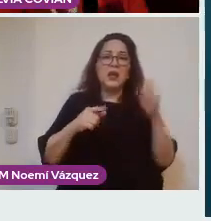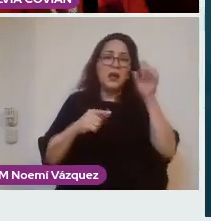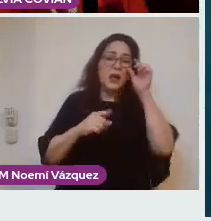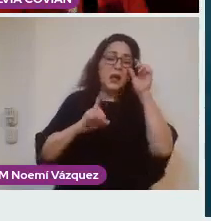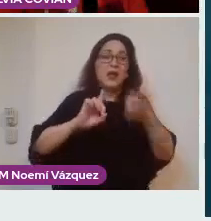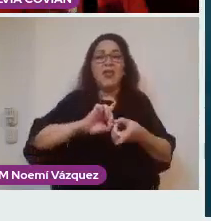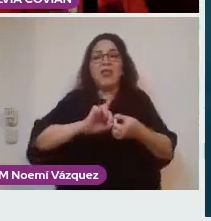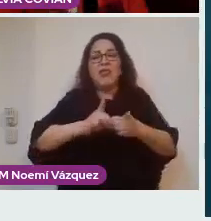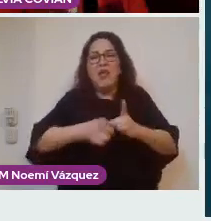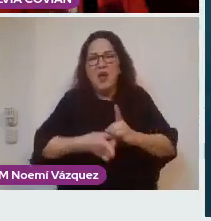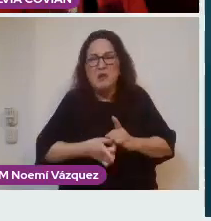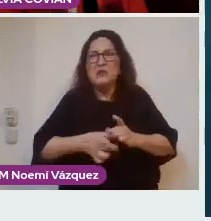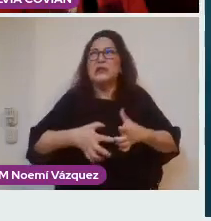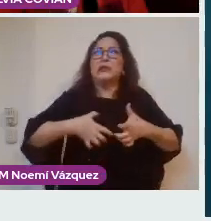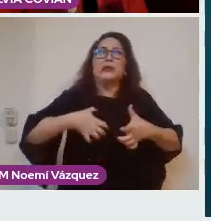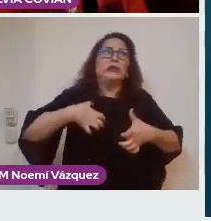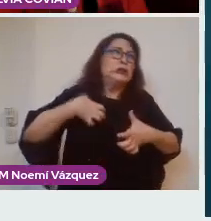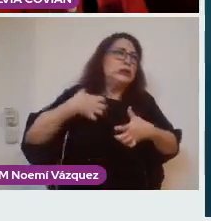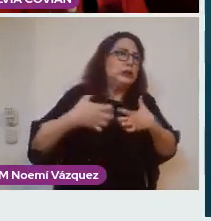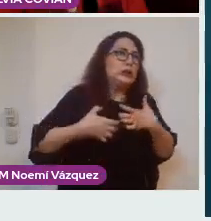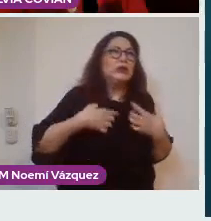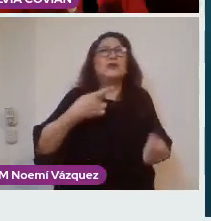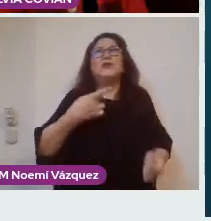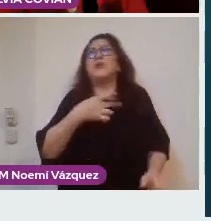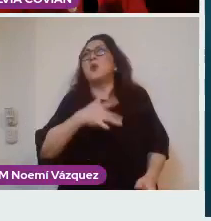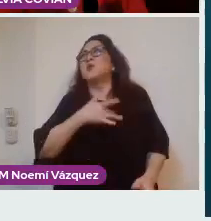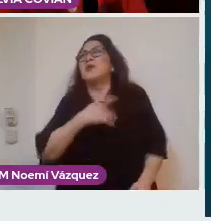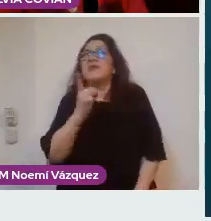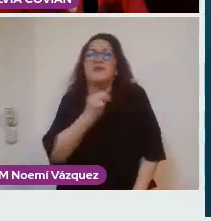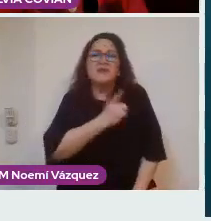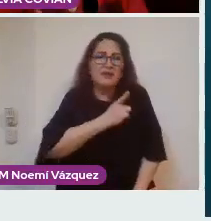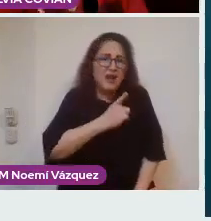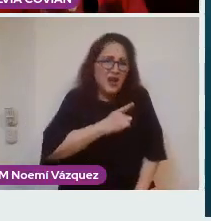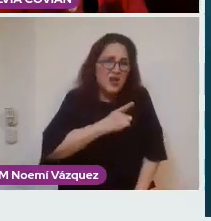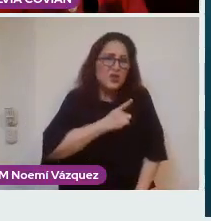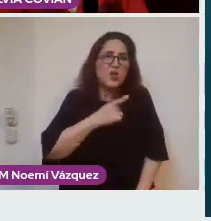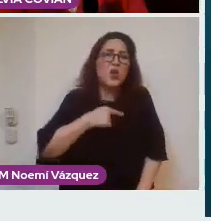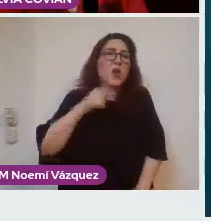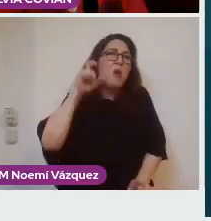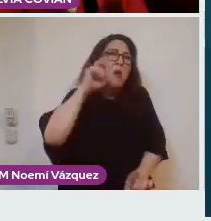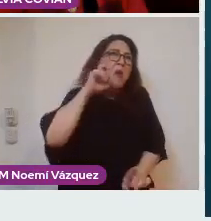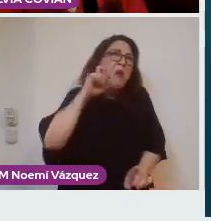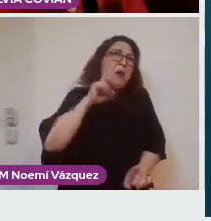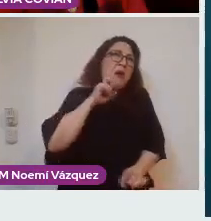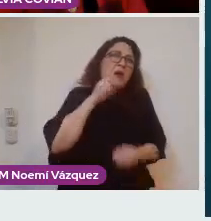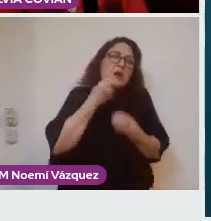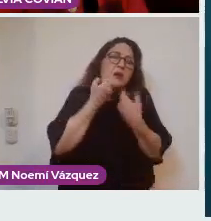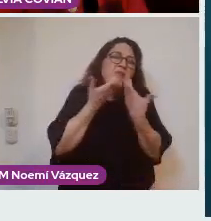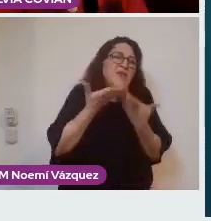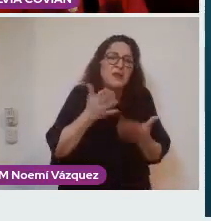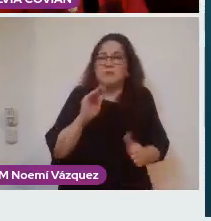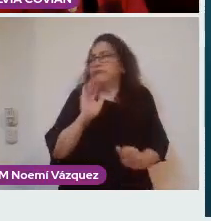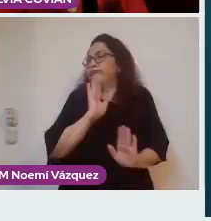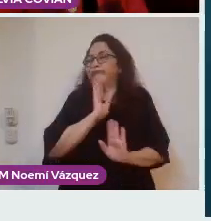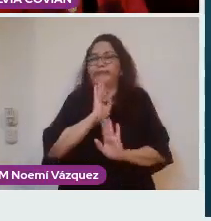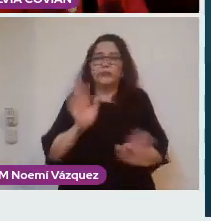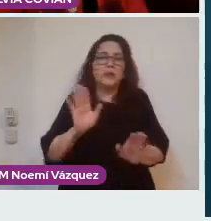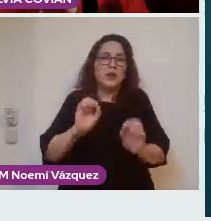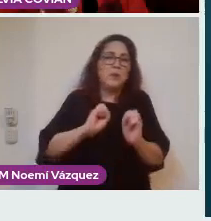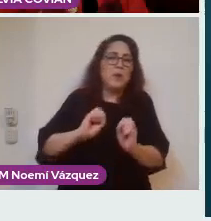nuestra, la cual tenemos que escuchar para poder entender lo que nos pasa y solucionar las cosas. Pero nos han enseñado